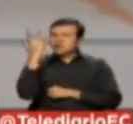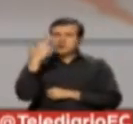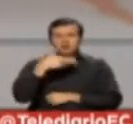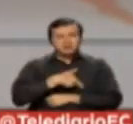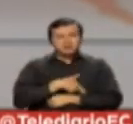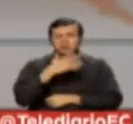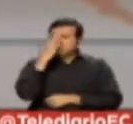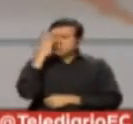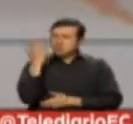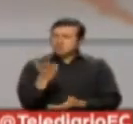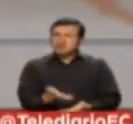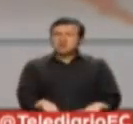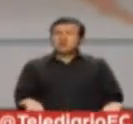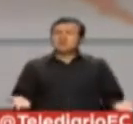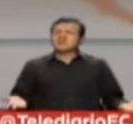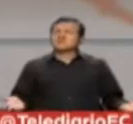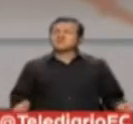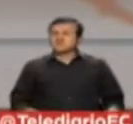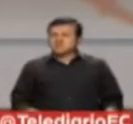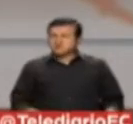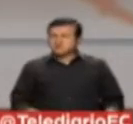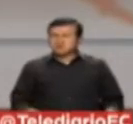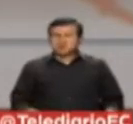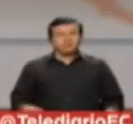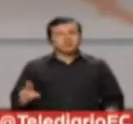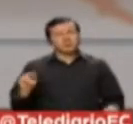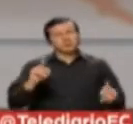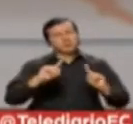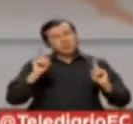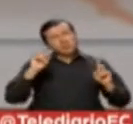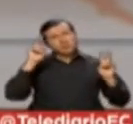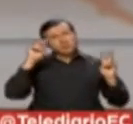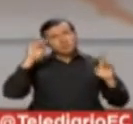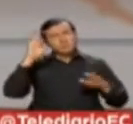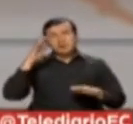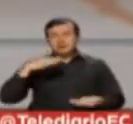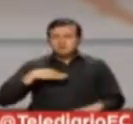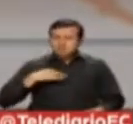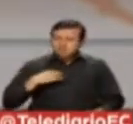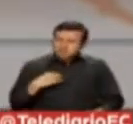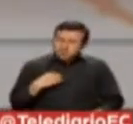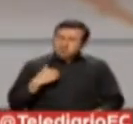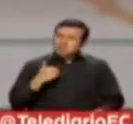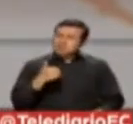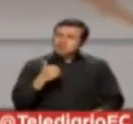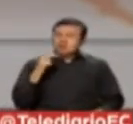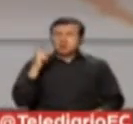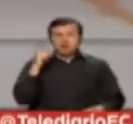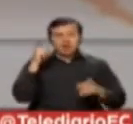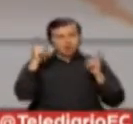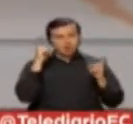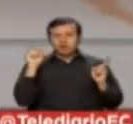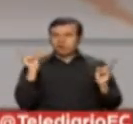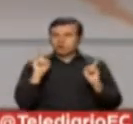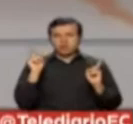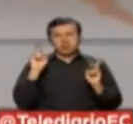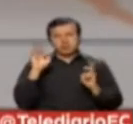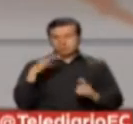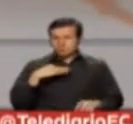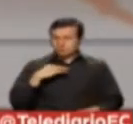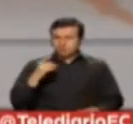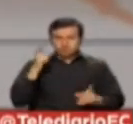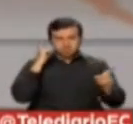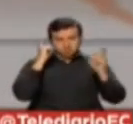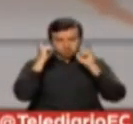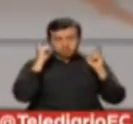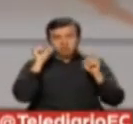cosas no debe hacerse o sea es un tema más de la voluntad más que un tema del control el control